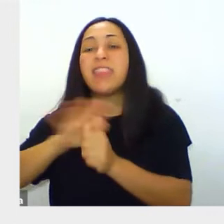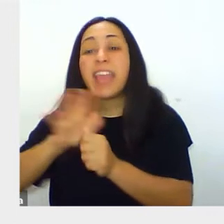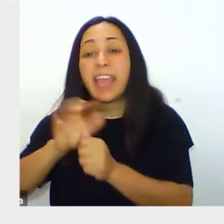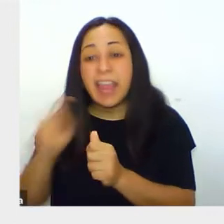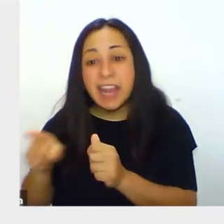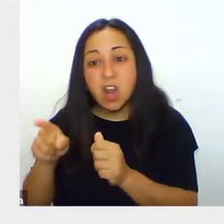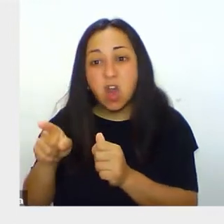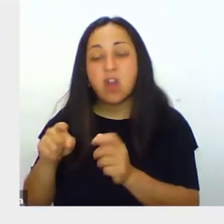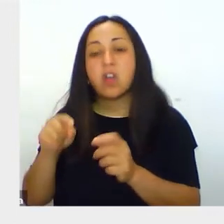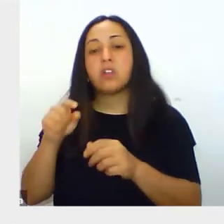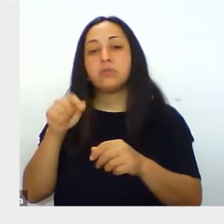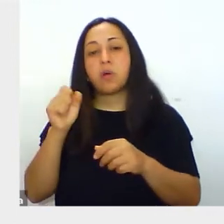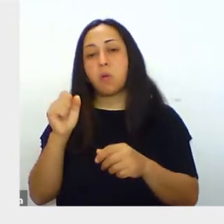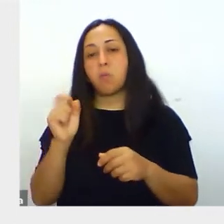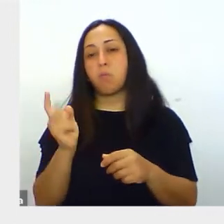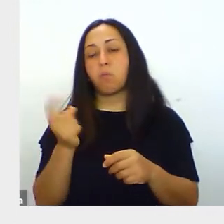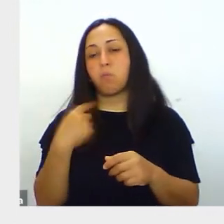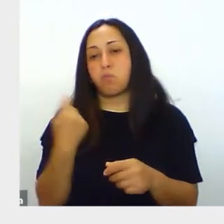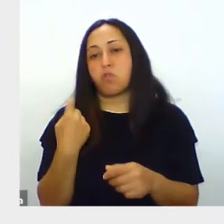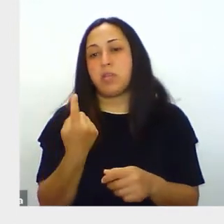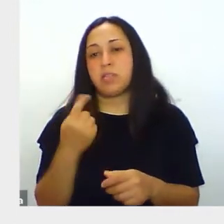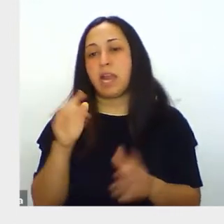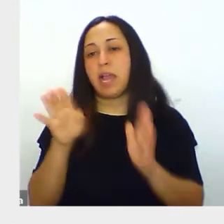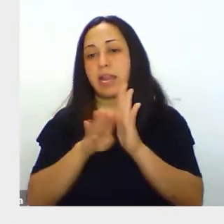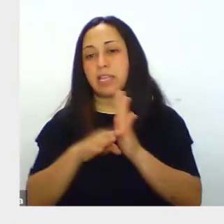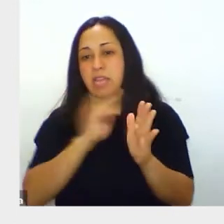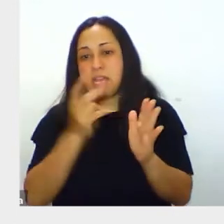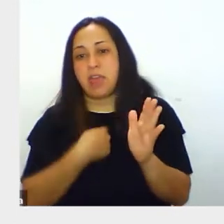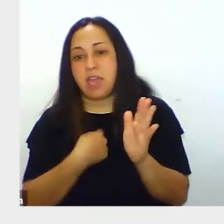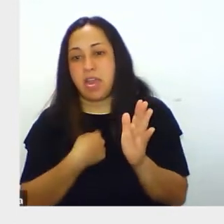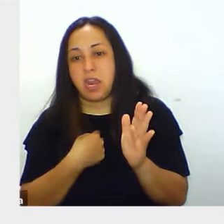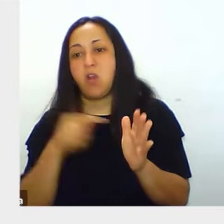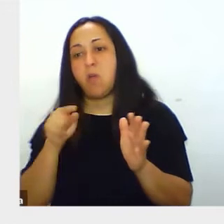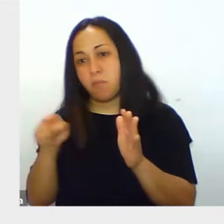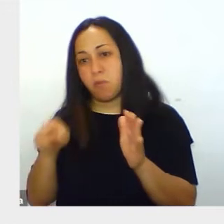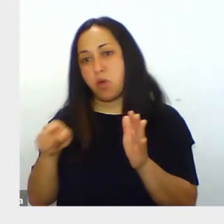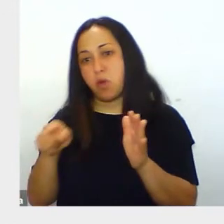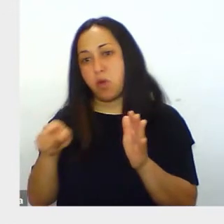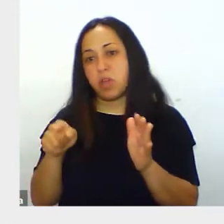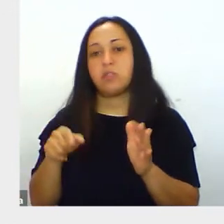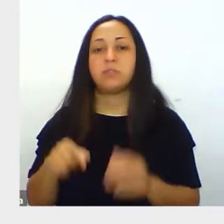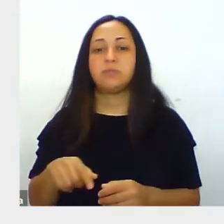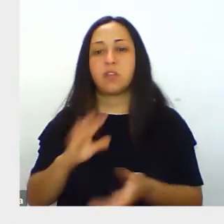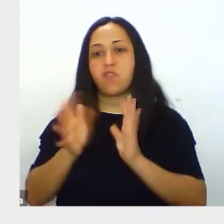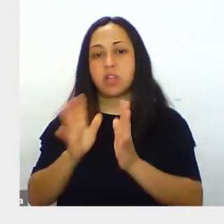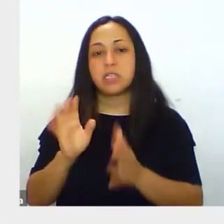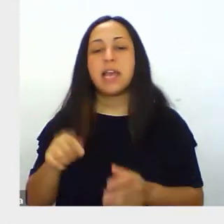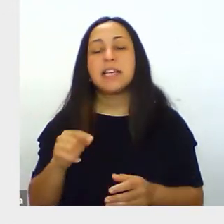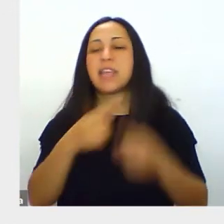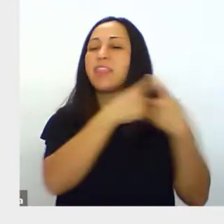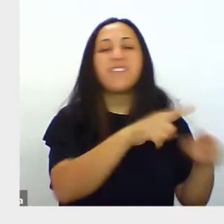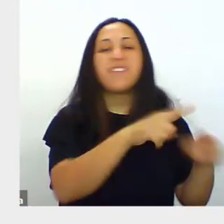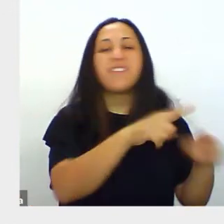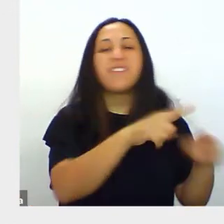dan por nuestras características de género, específicamente. Entonces, esa es la gran diferencia,